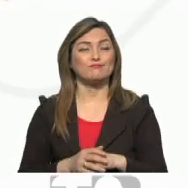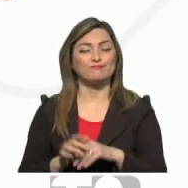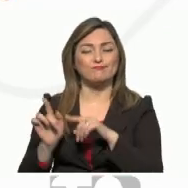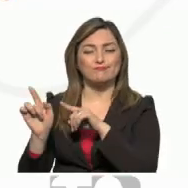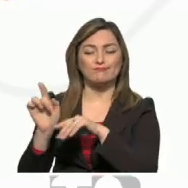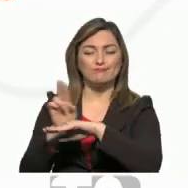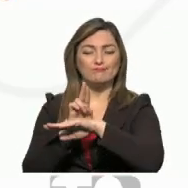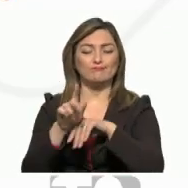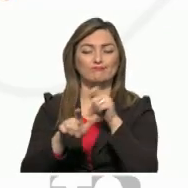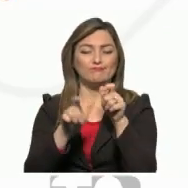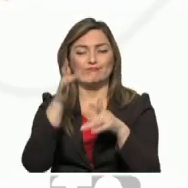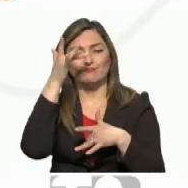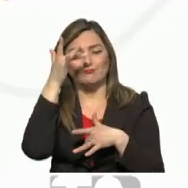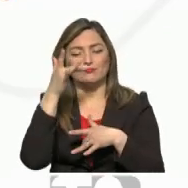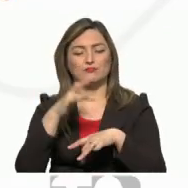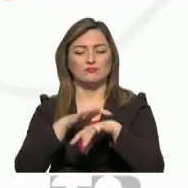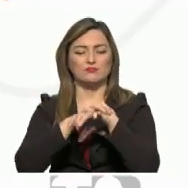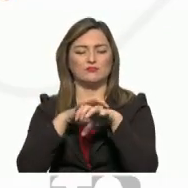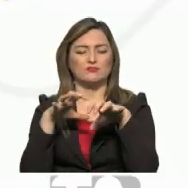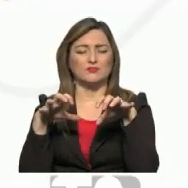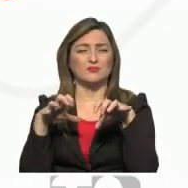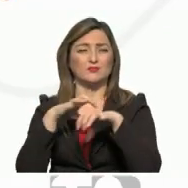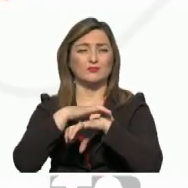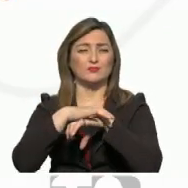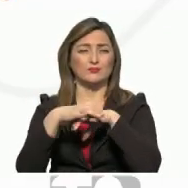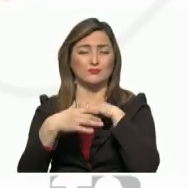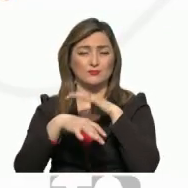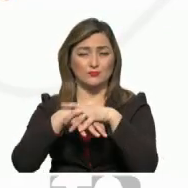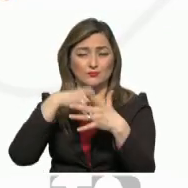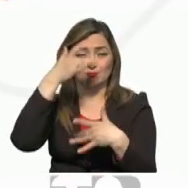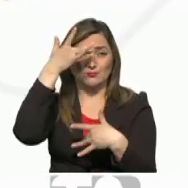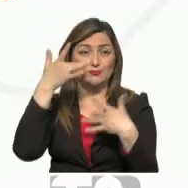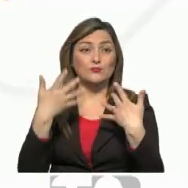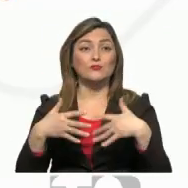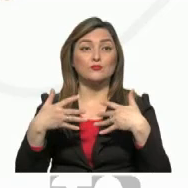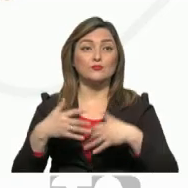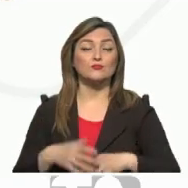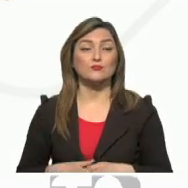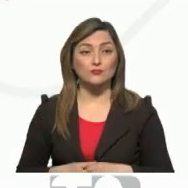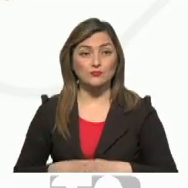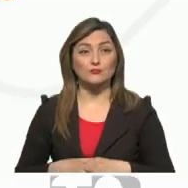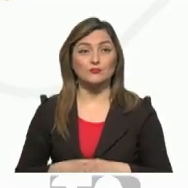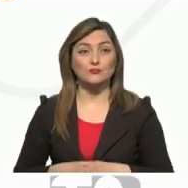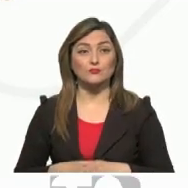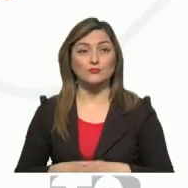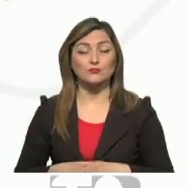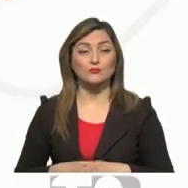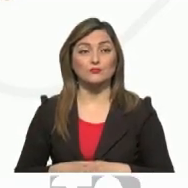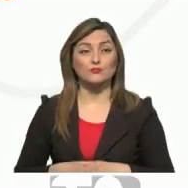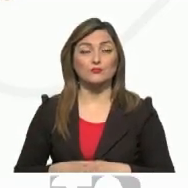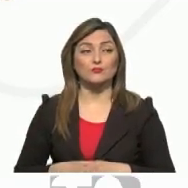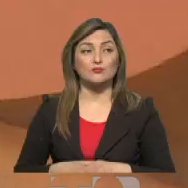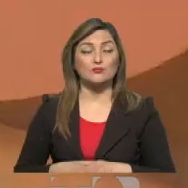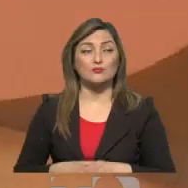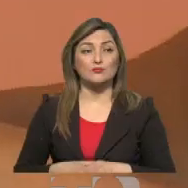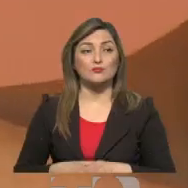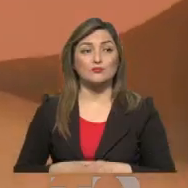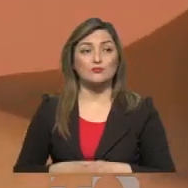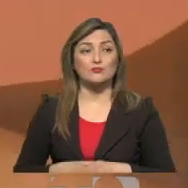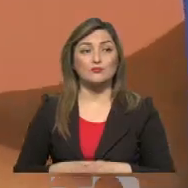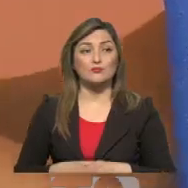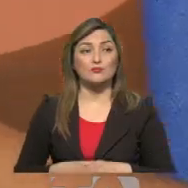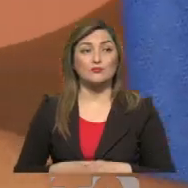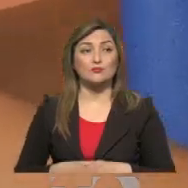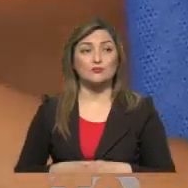entre pacientes que tienen artritis reumatoidea y otras enfermedades crónicas, y su posible rol disminuyendo la efectividad de las